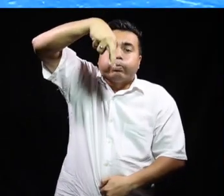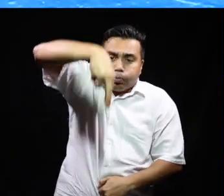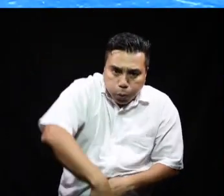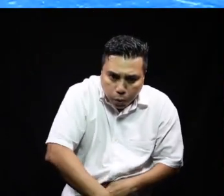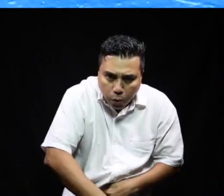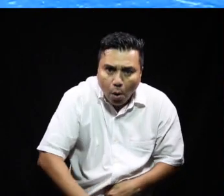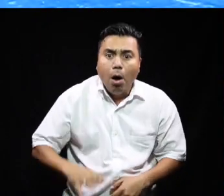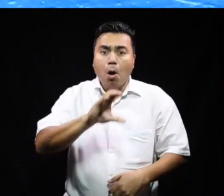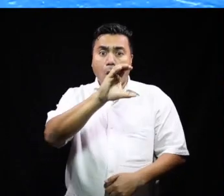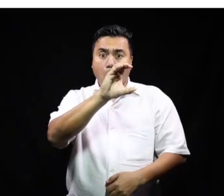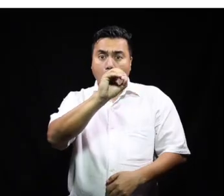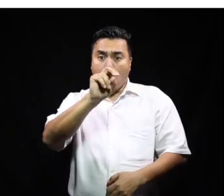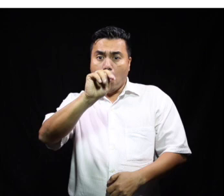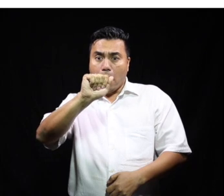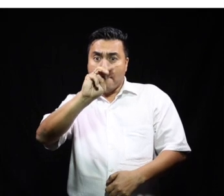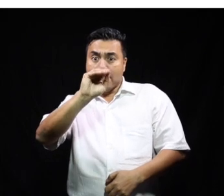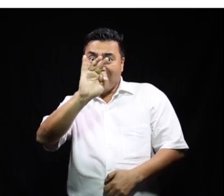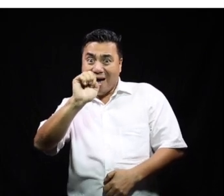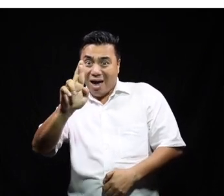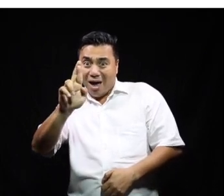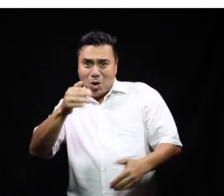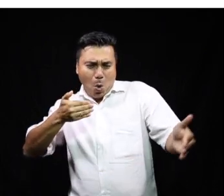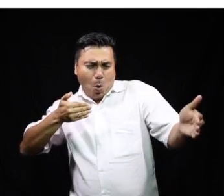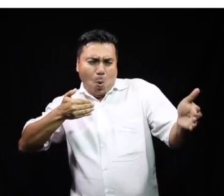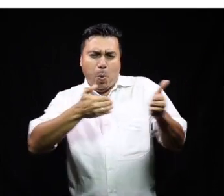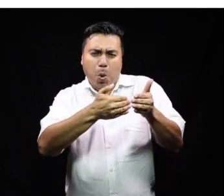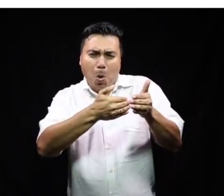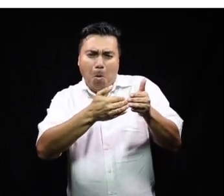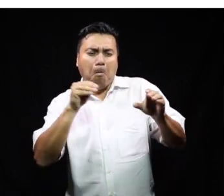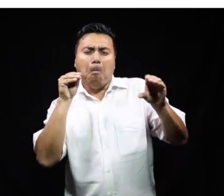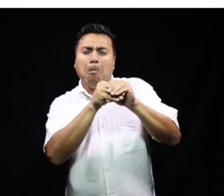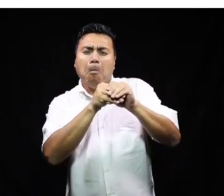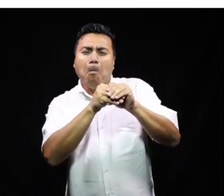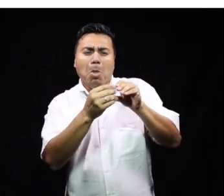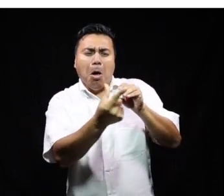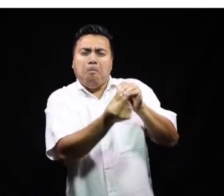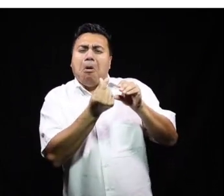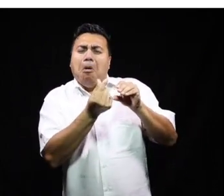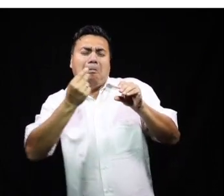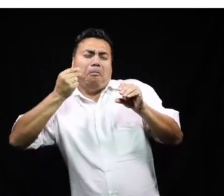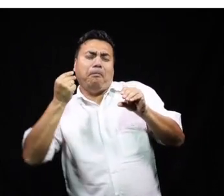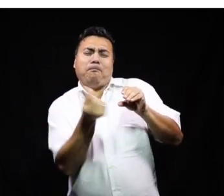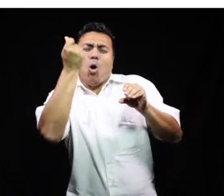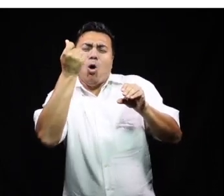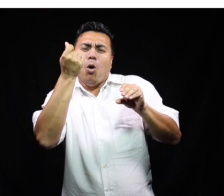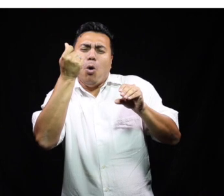cruzan las piernas. Conatramar. Acortamos distancias. Generamos ahorro.